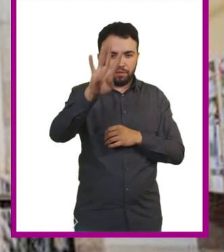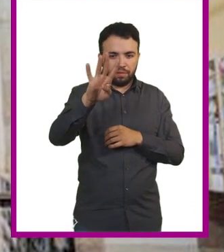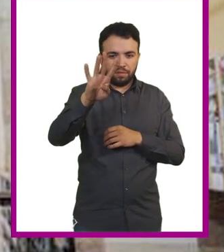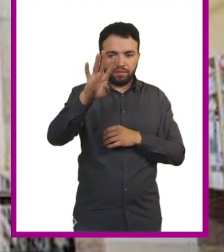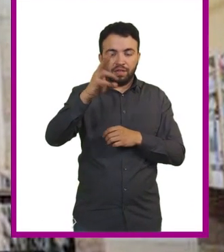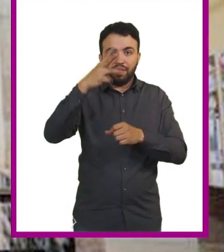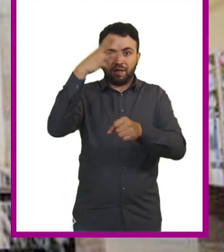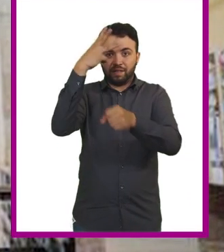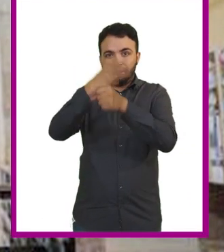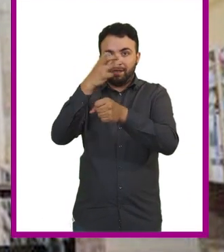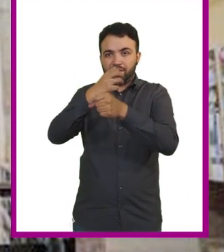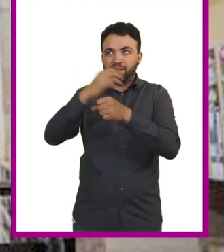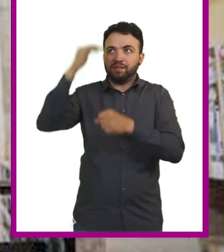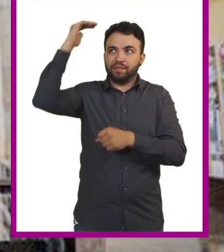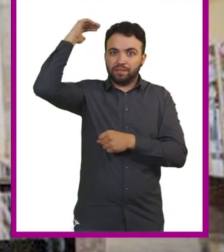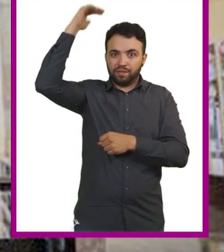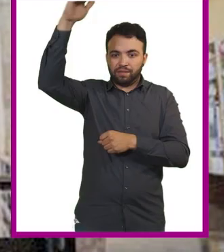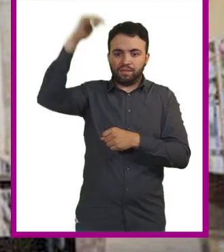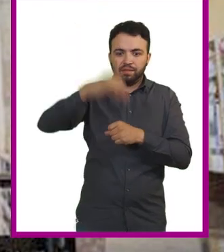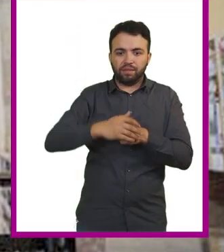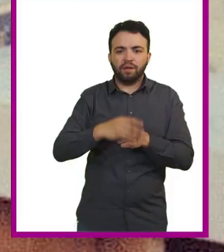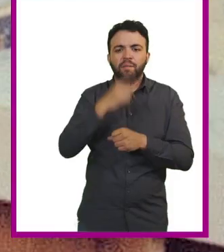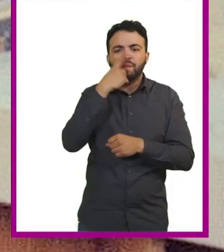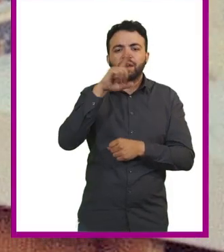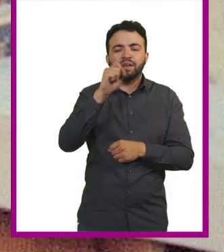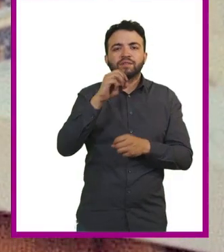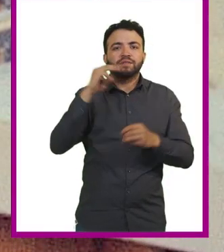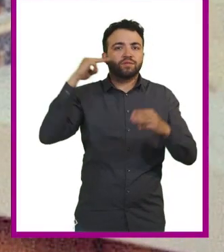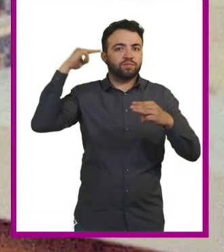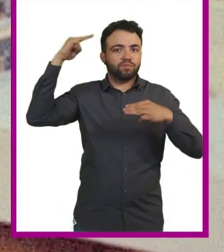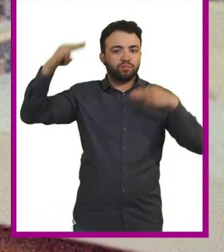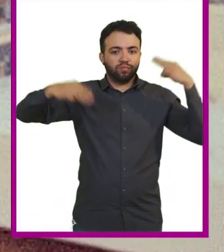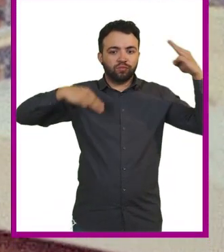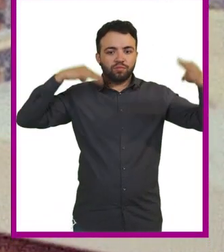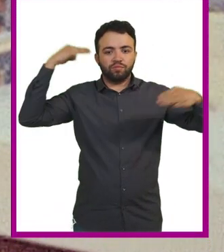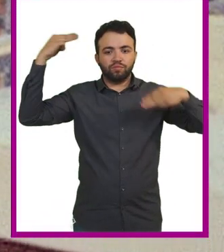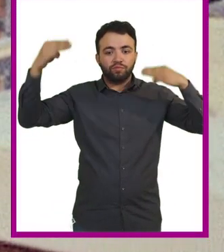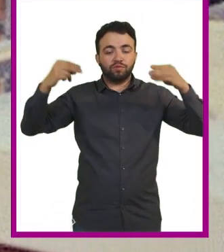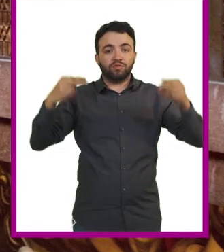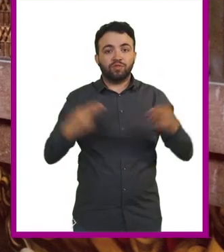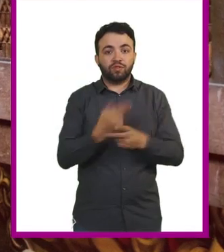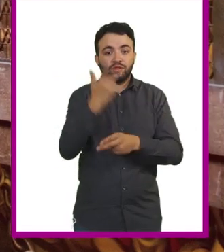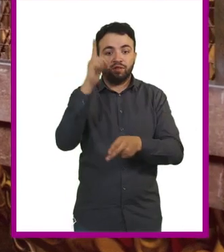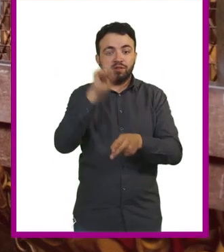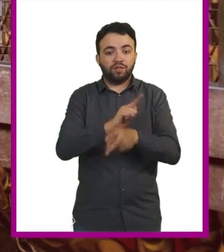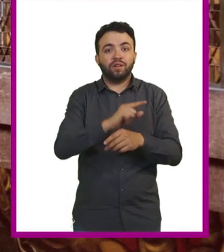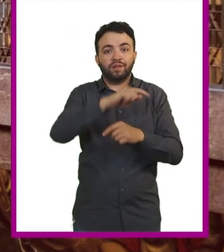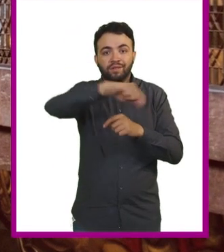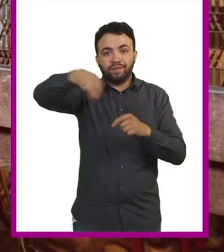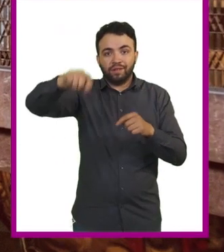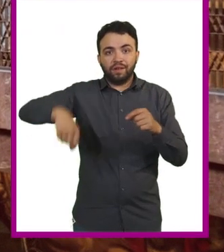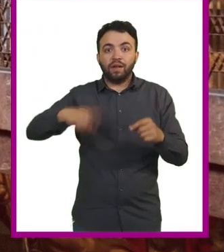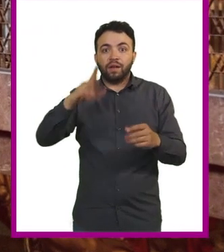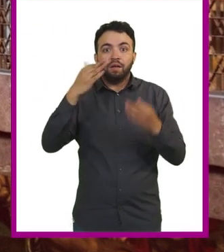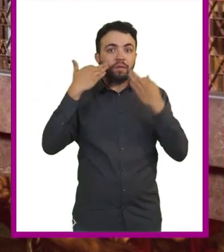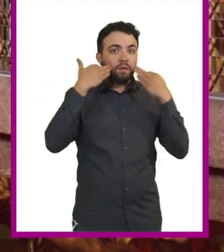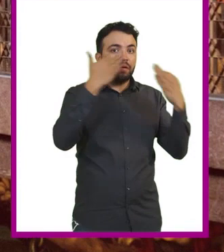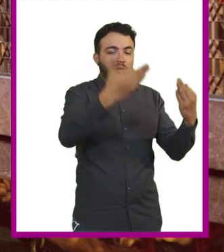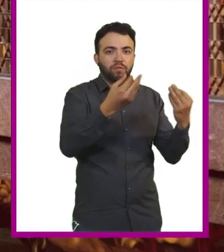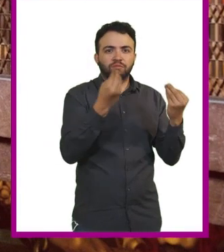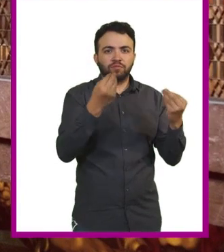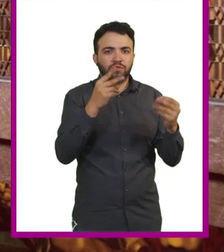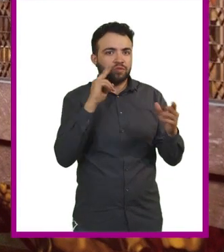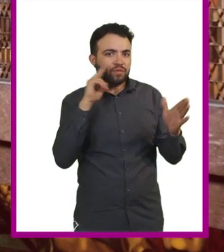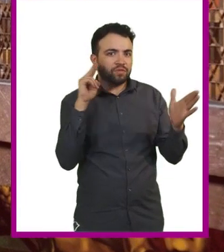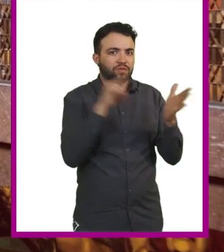el tercer piso del palacio se dispuso para albergar el Museo Nacional de Arquitectura. Aquí se presentan muchas muestras de